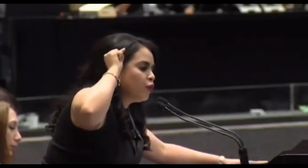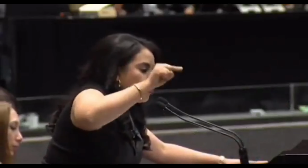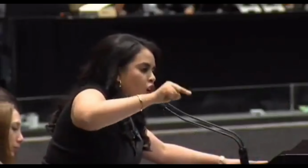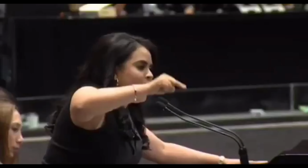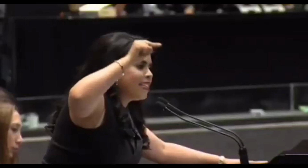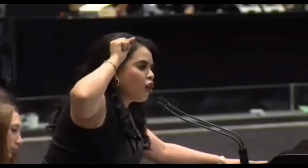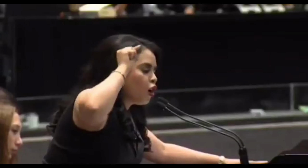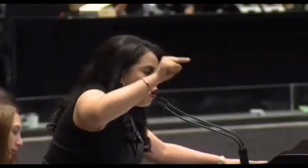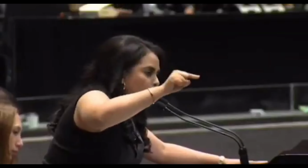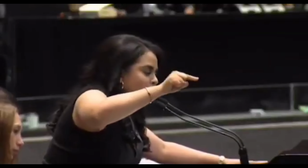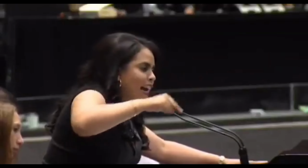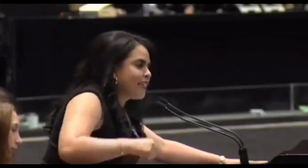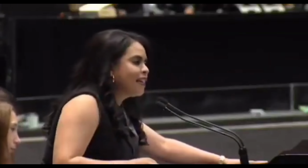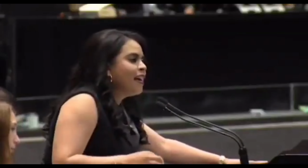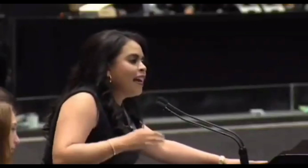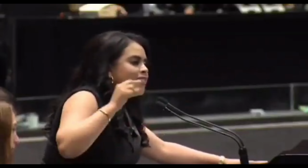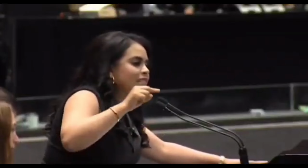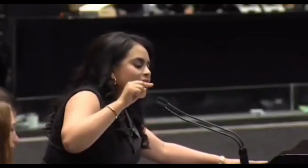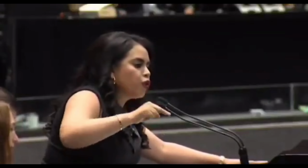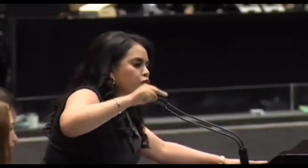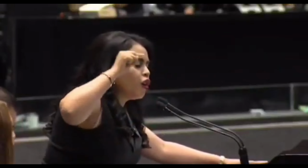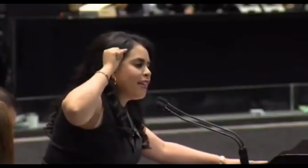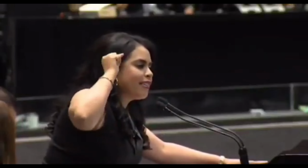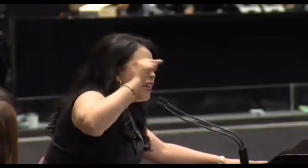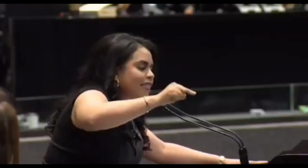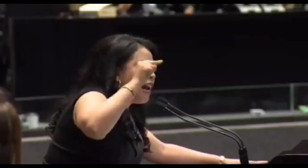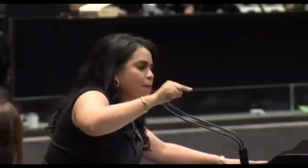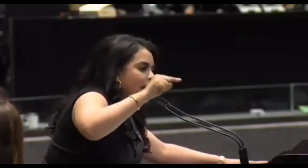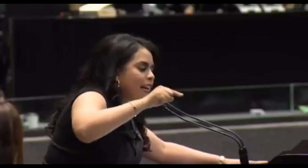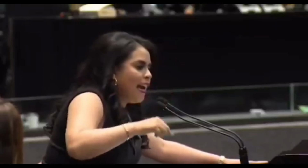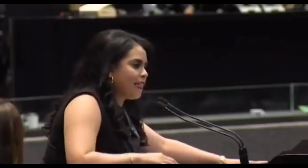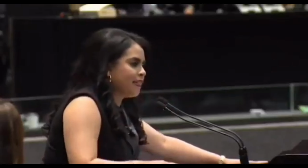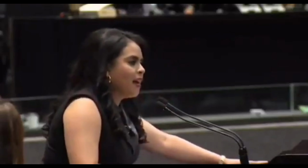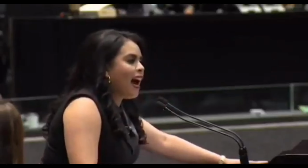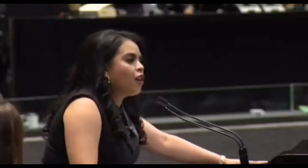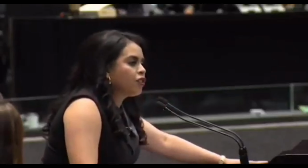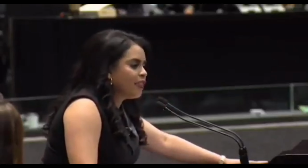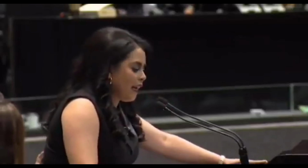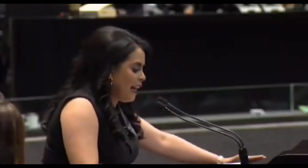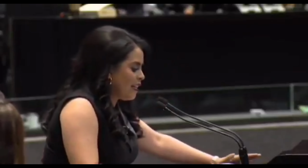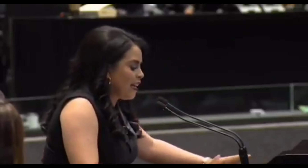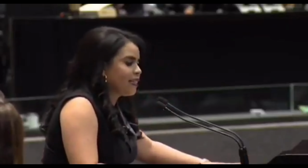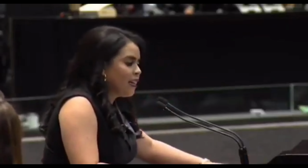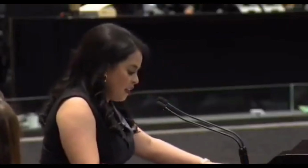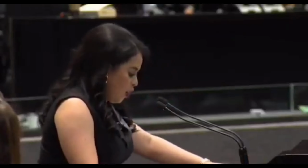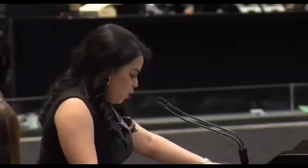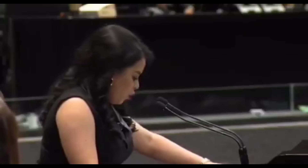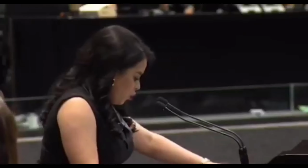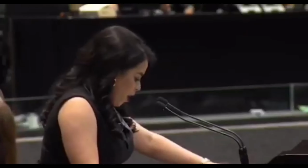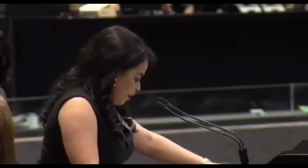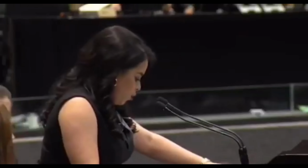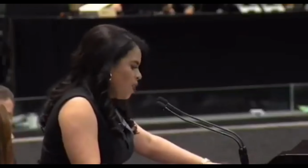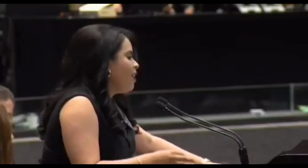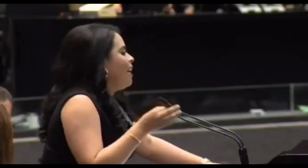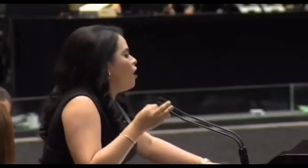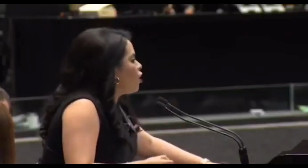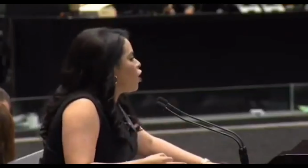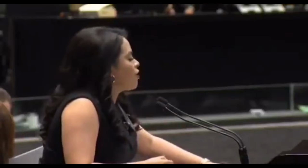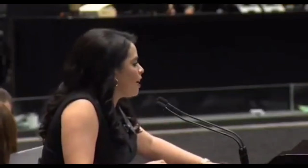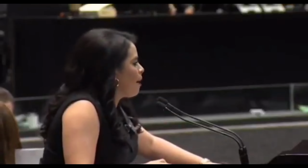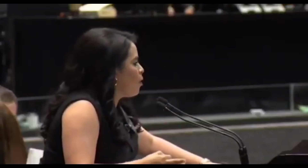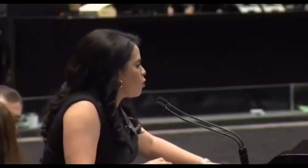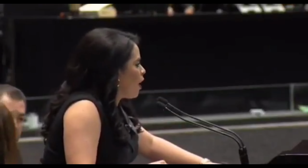las instituciones corruptas, las instituciones serviles a los intereses de unos cuantos.